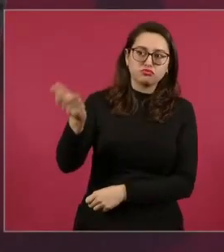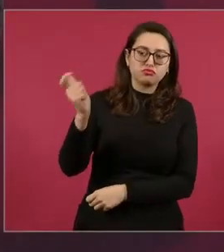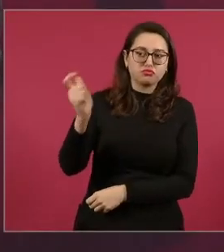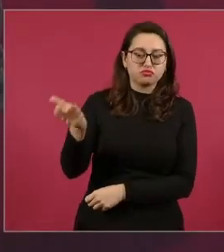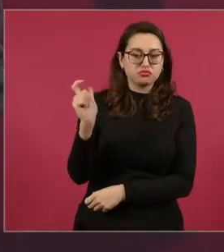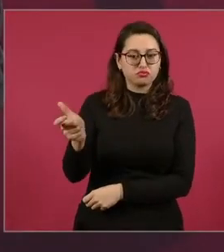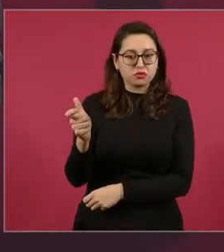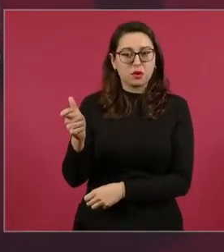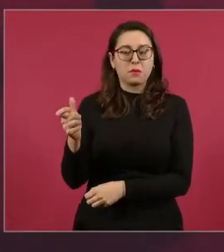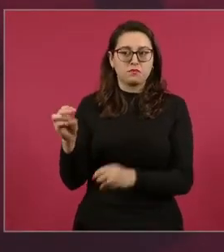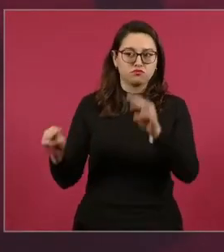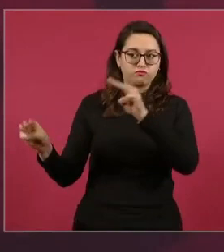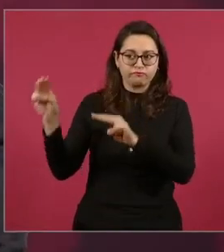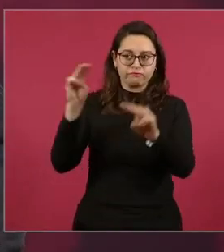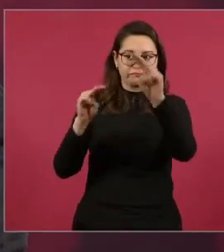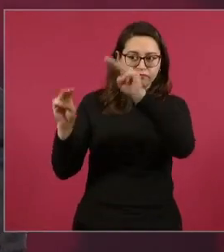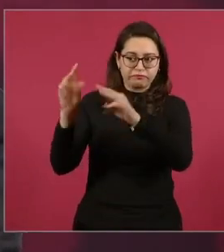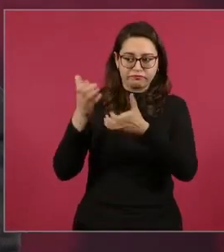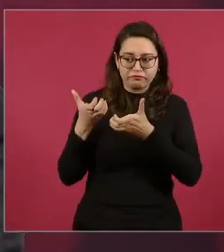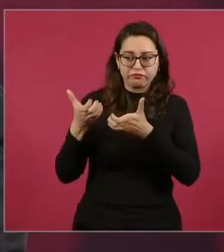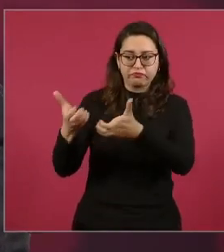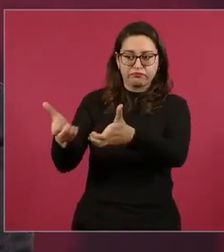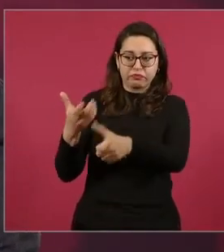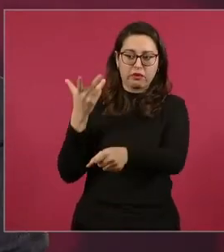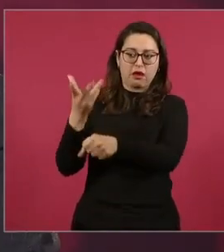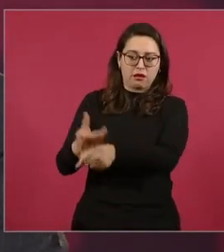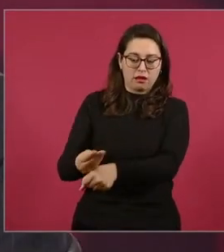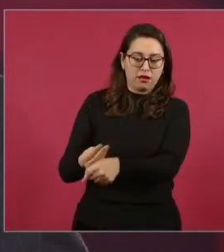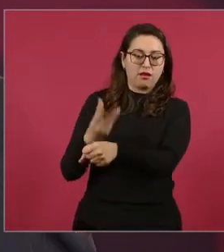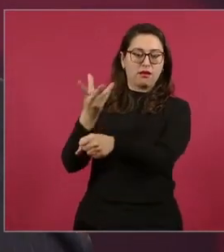3, entregándoles 1,000 millones